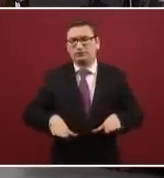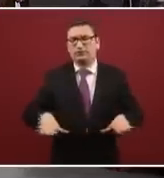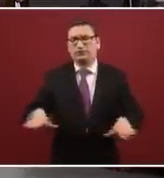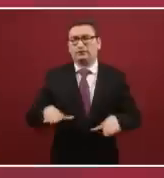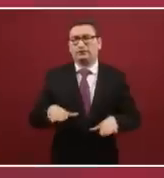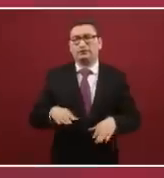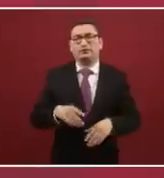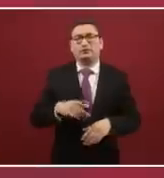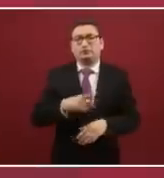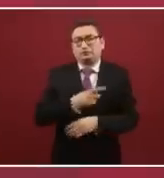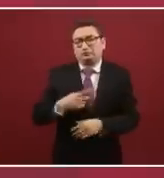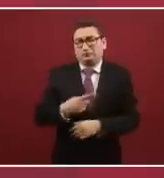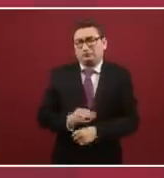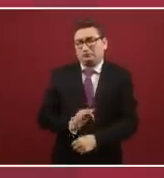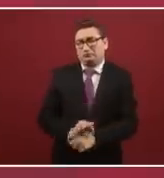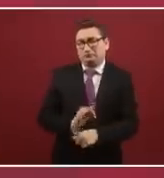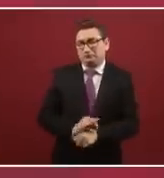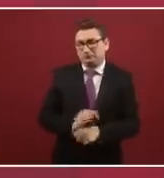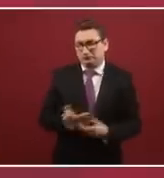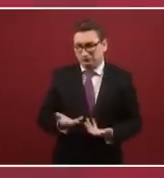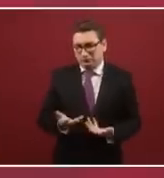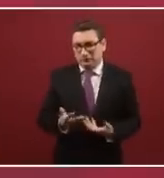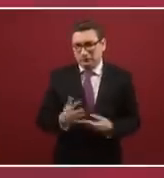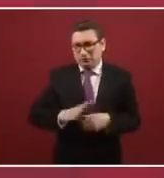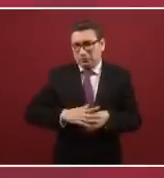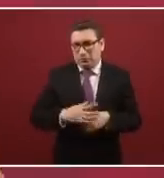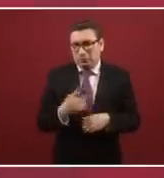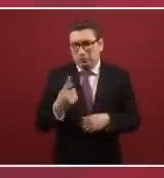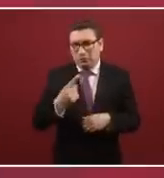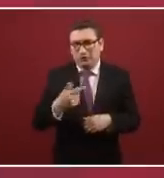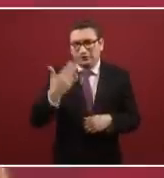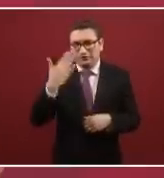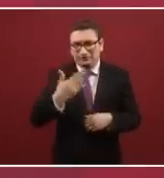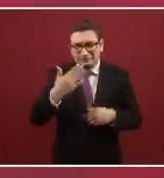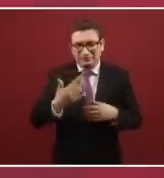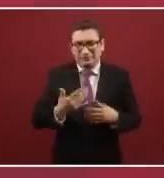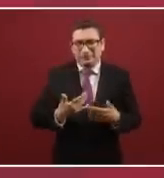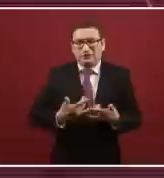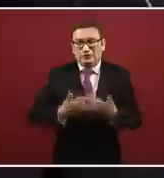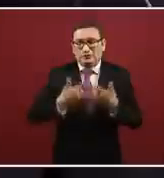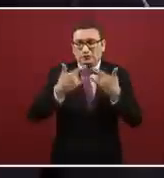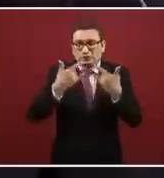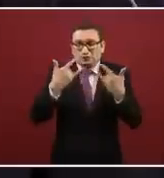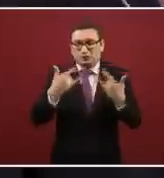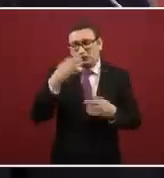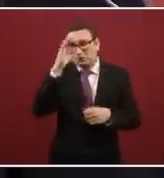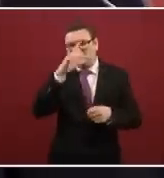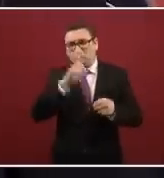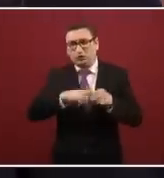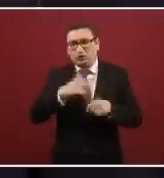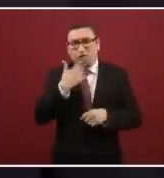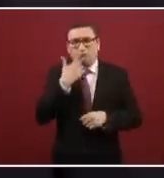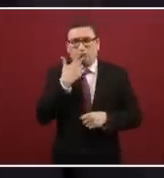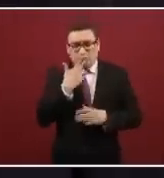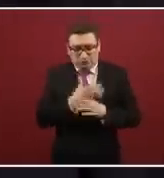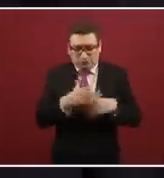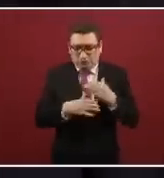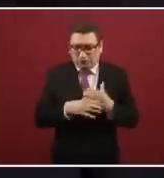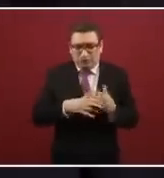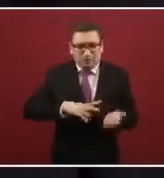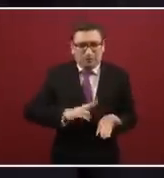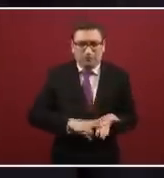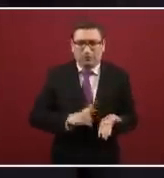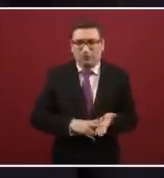que proteger, porque es parte del patrimonio cultural. Entonces, por eso se puso